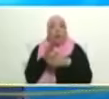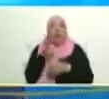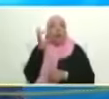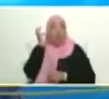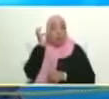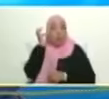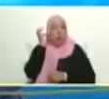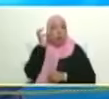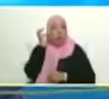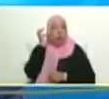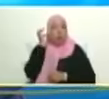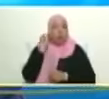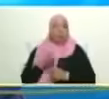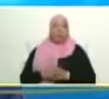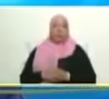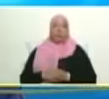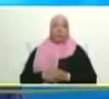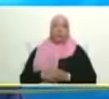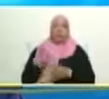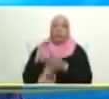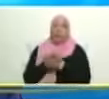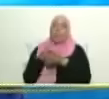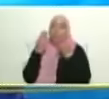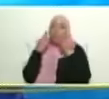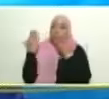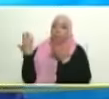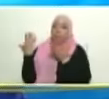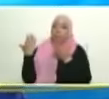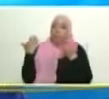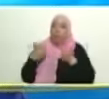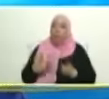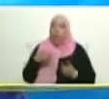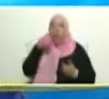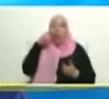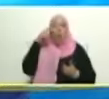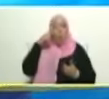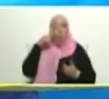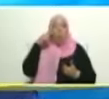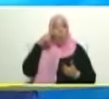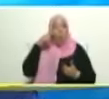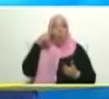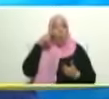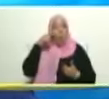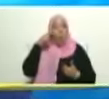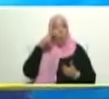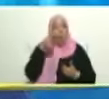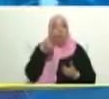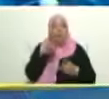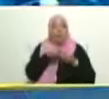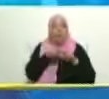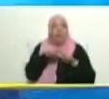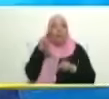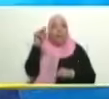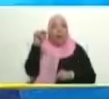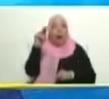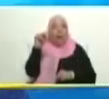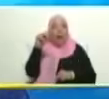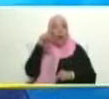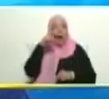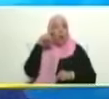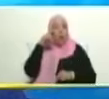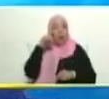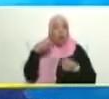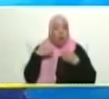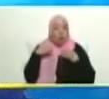mujer y que están aquí las compañeras que tienen ese chaleco gris con rosado y estamos avanzando en la protección